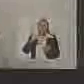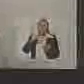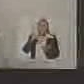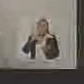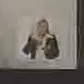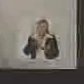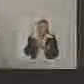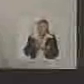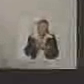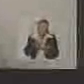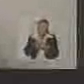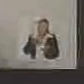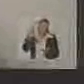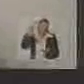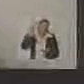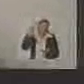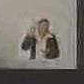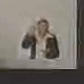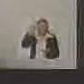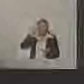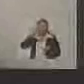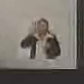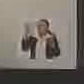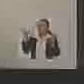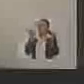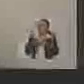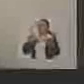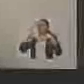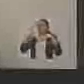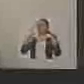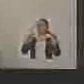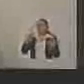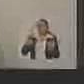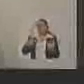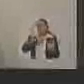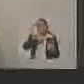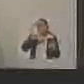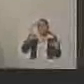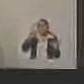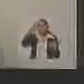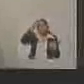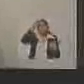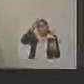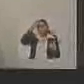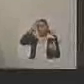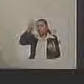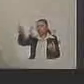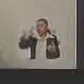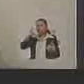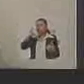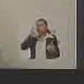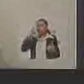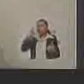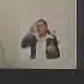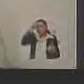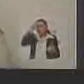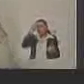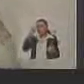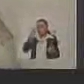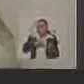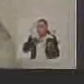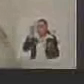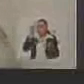su música, para que convivan con jóvenes y que los jóvenes aprendan a valorar a las personas adultas. Muchas